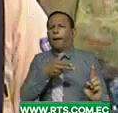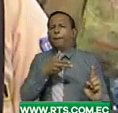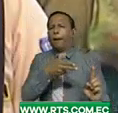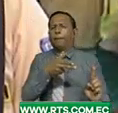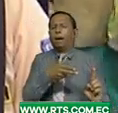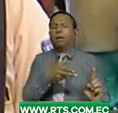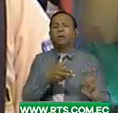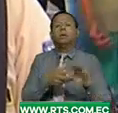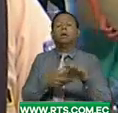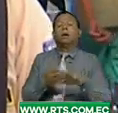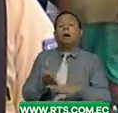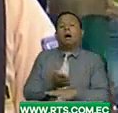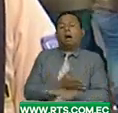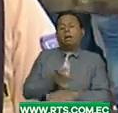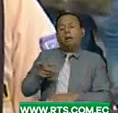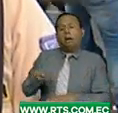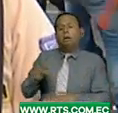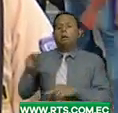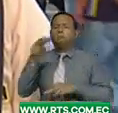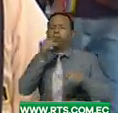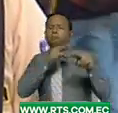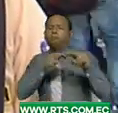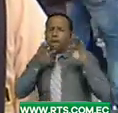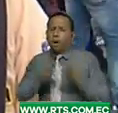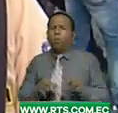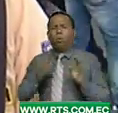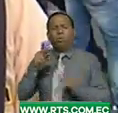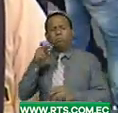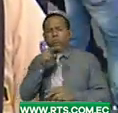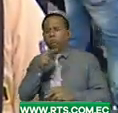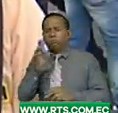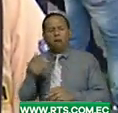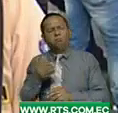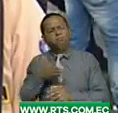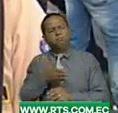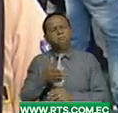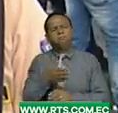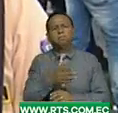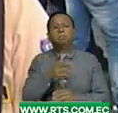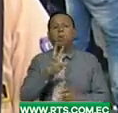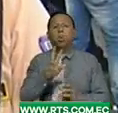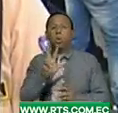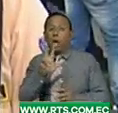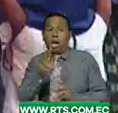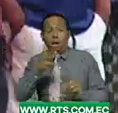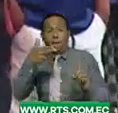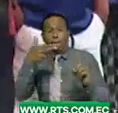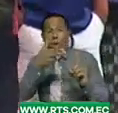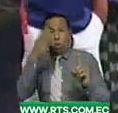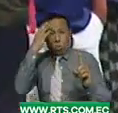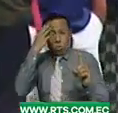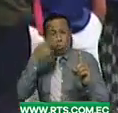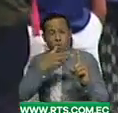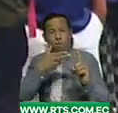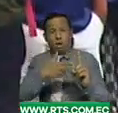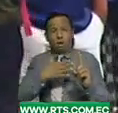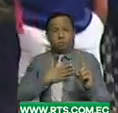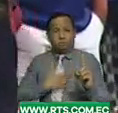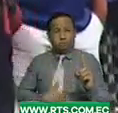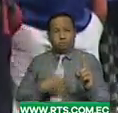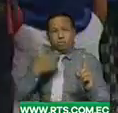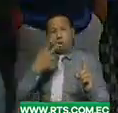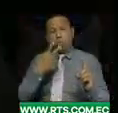impactando tres proyectiles en la humanidad, uno en la cabeza y dos en el pecho. Comerciantes que conocían al